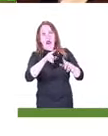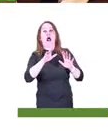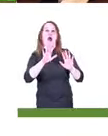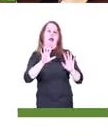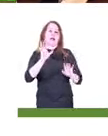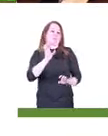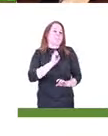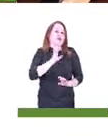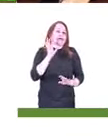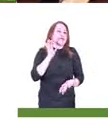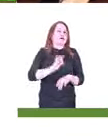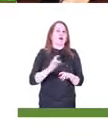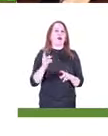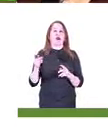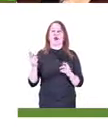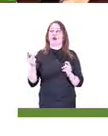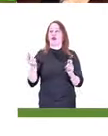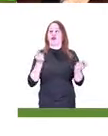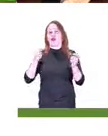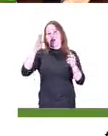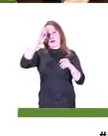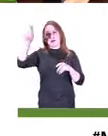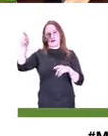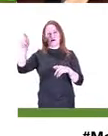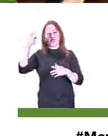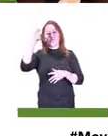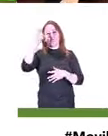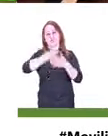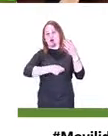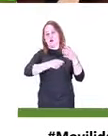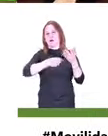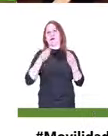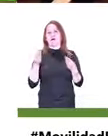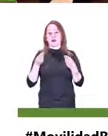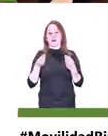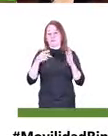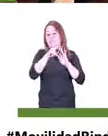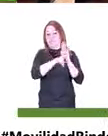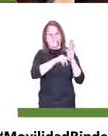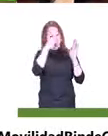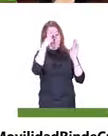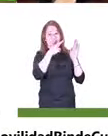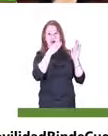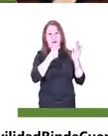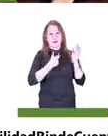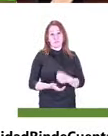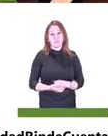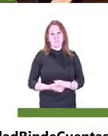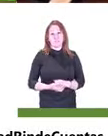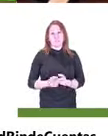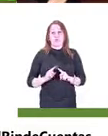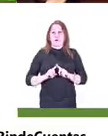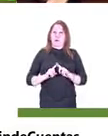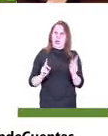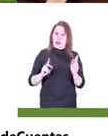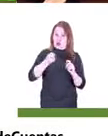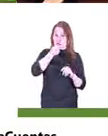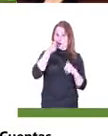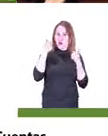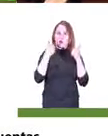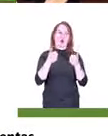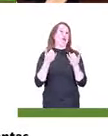lastimosamente que hacerles un control con la policía con el fin de saber que están infringiendo la normatividad. Pero la muy buena noticia es que